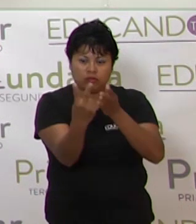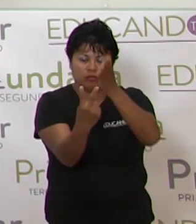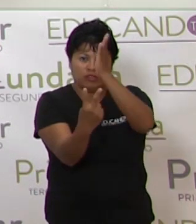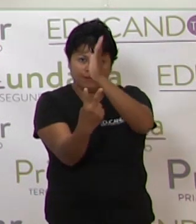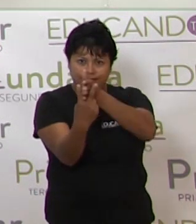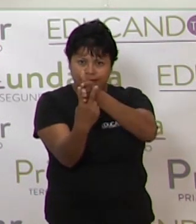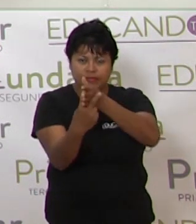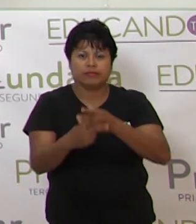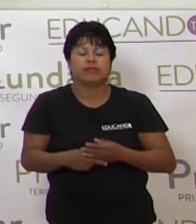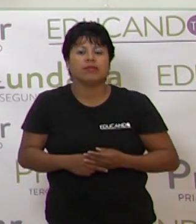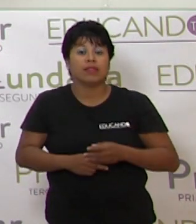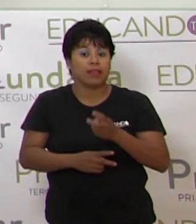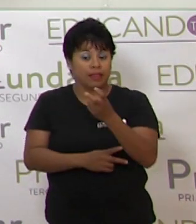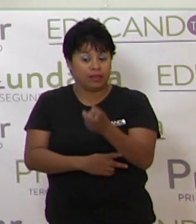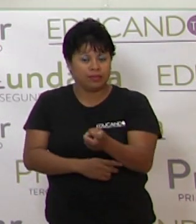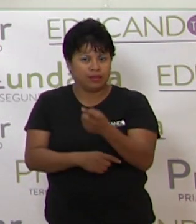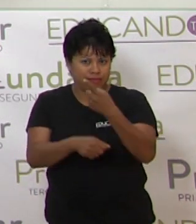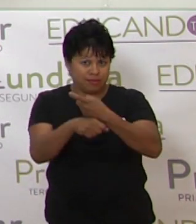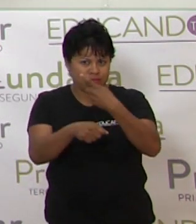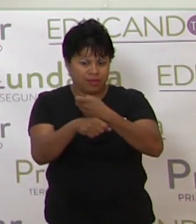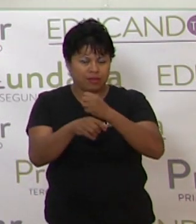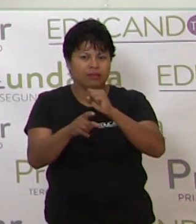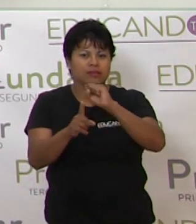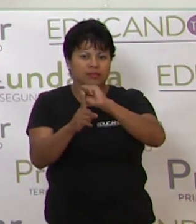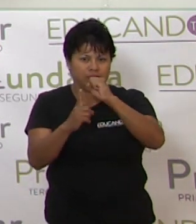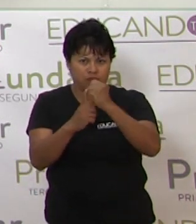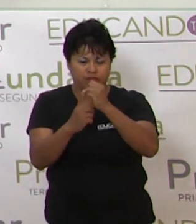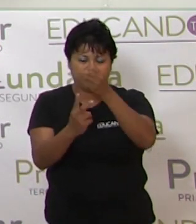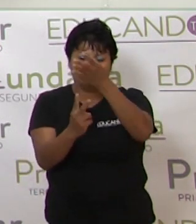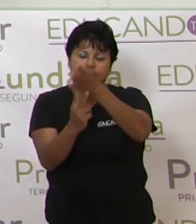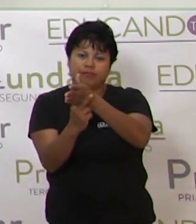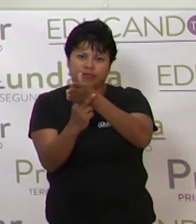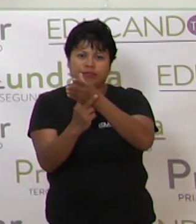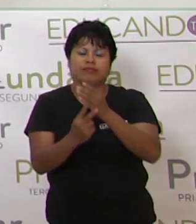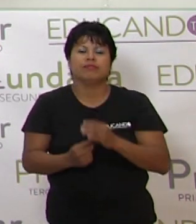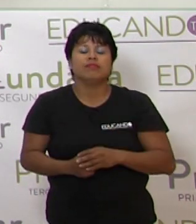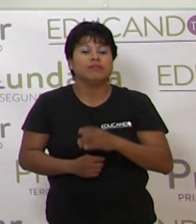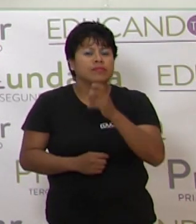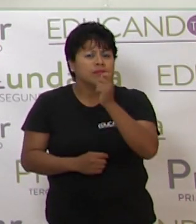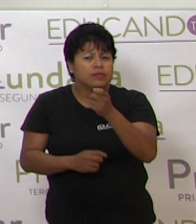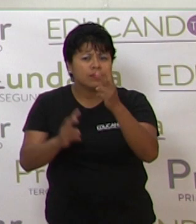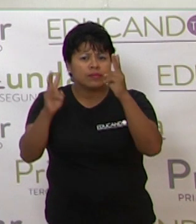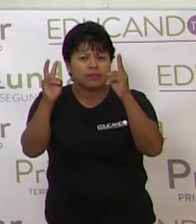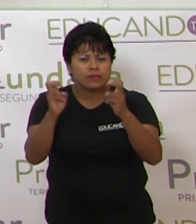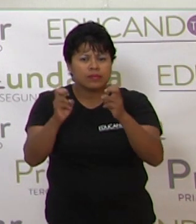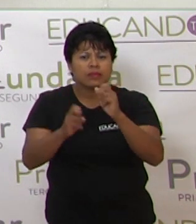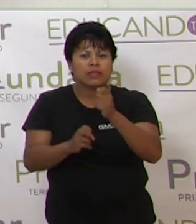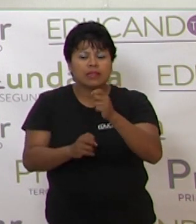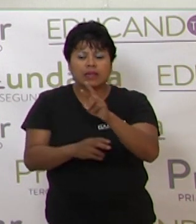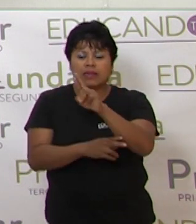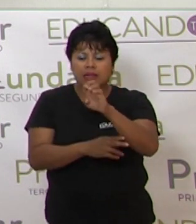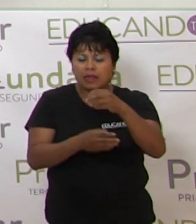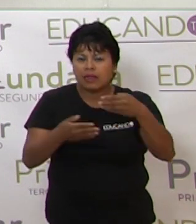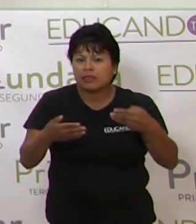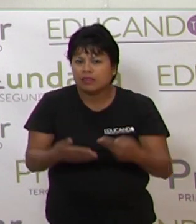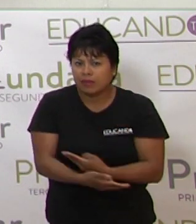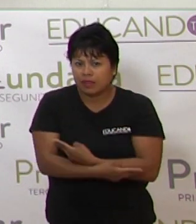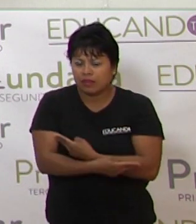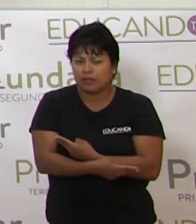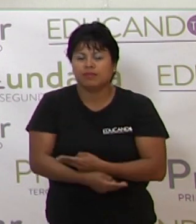sesiones, siendo esta la primera sesión. Y el tema es el Renacimiento.